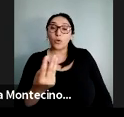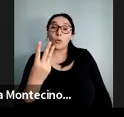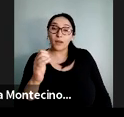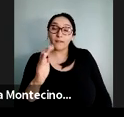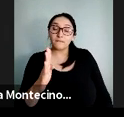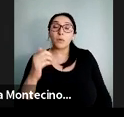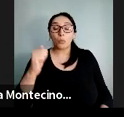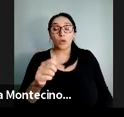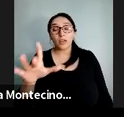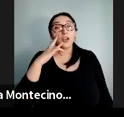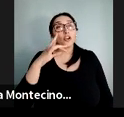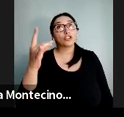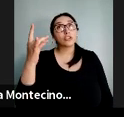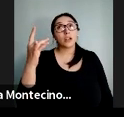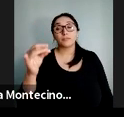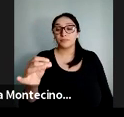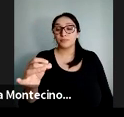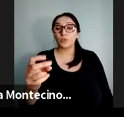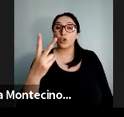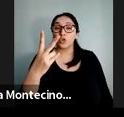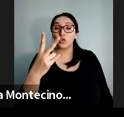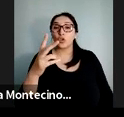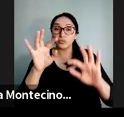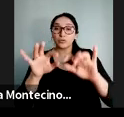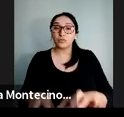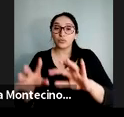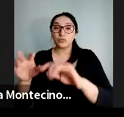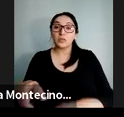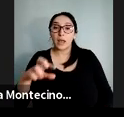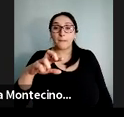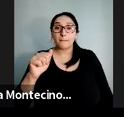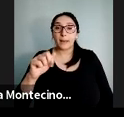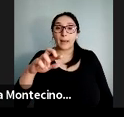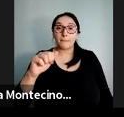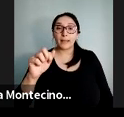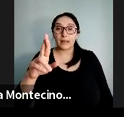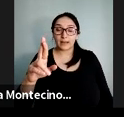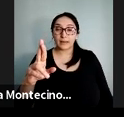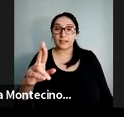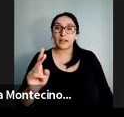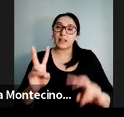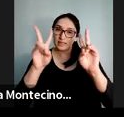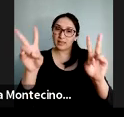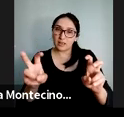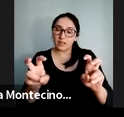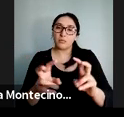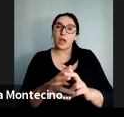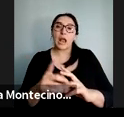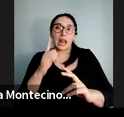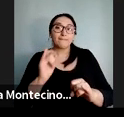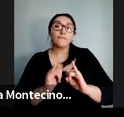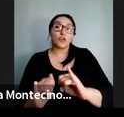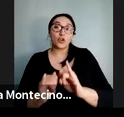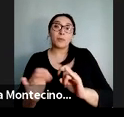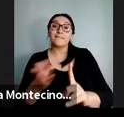poder encontrar 2 papers que hemos escrito con Cecilia sobre estos temas a nivel académico. Está nuestro informe también sobre